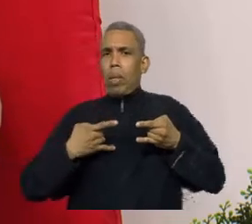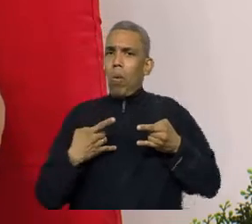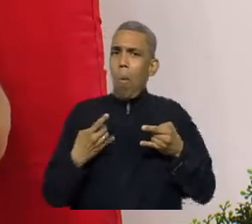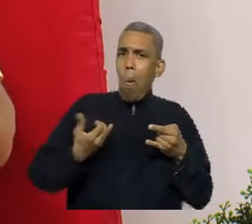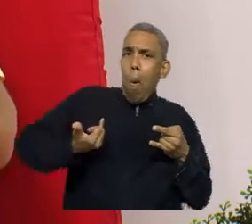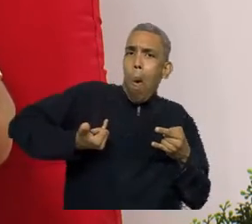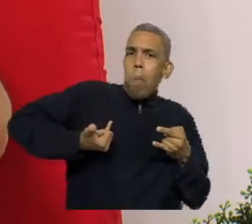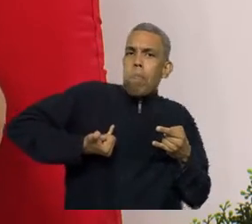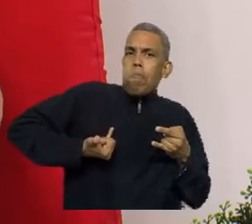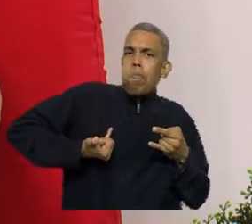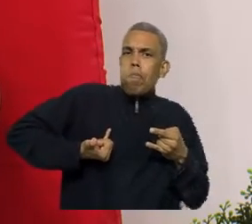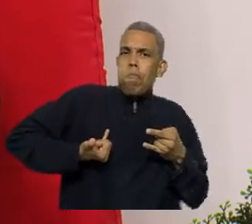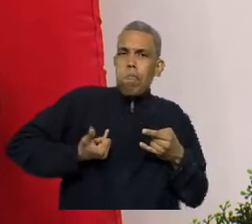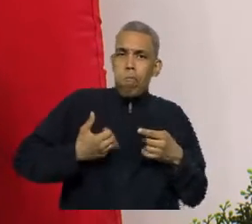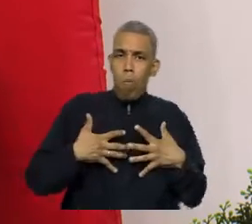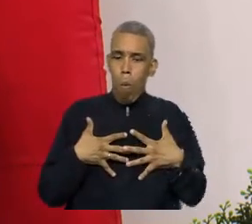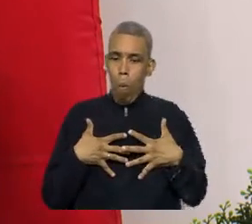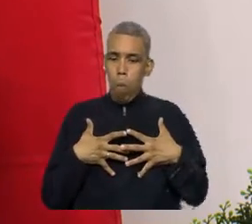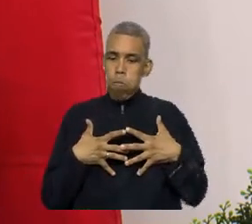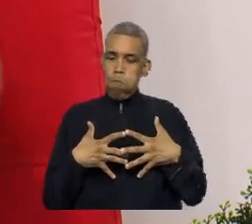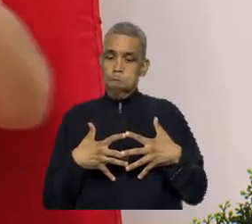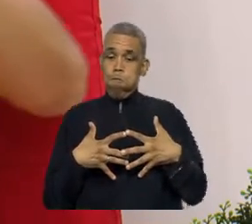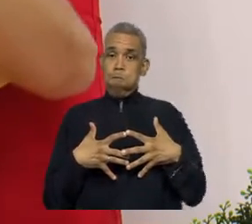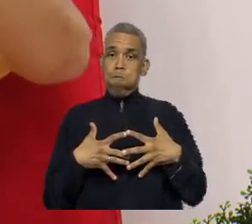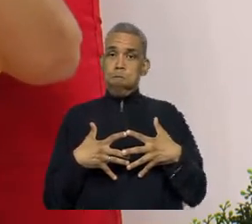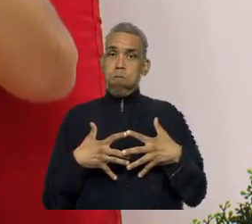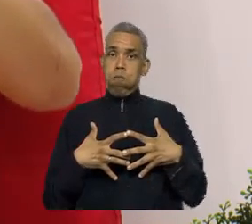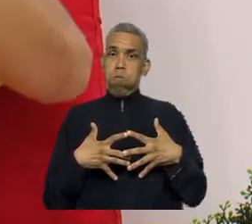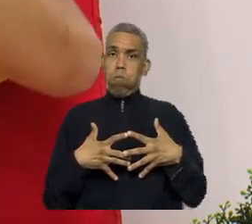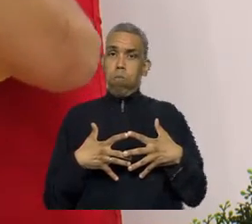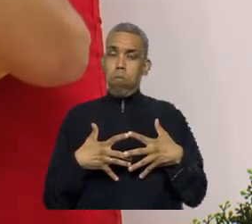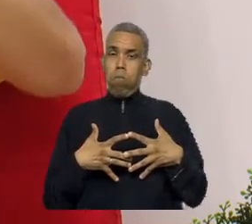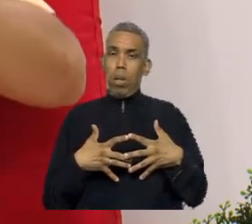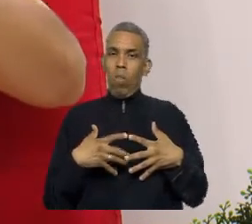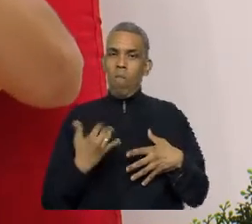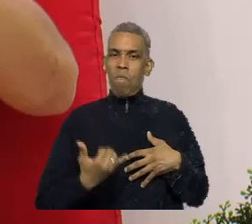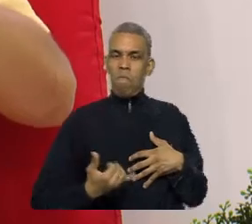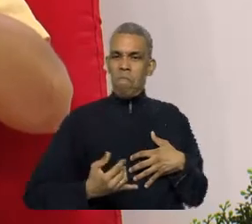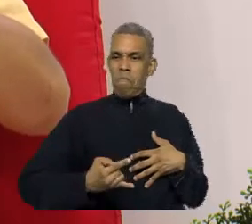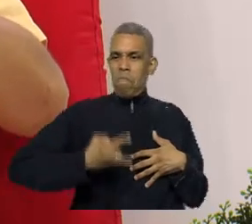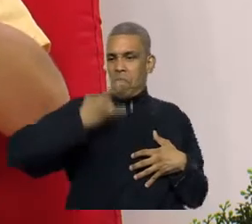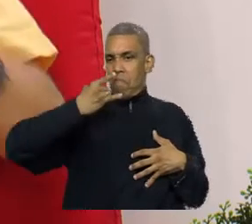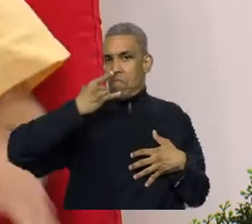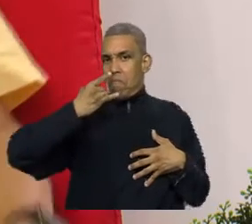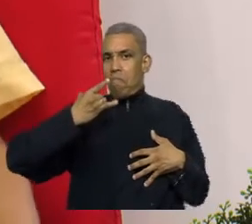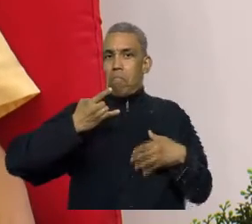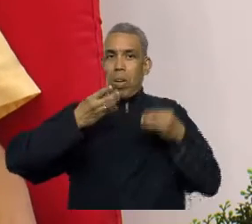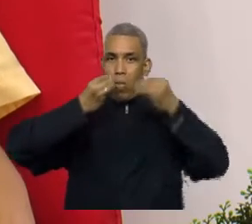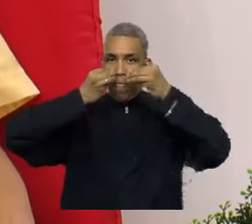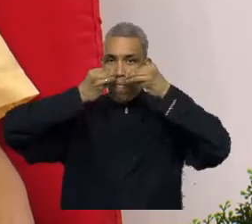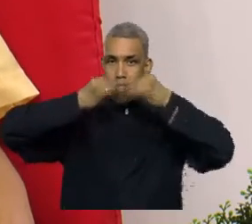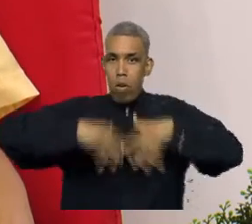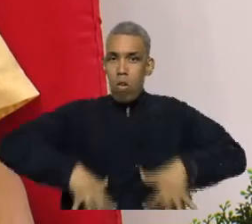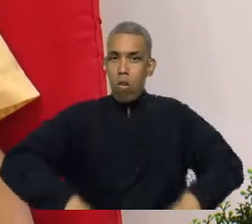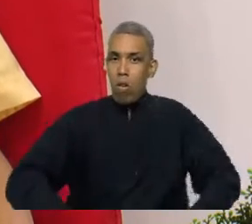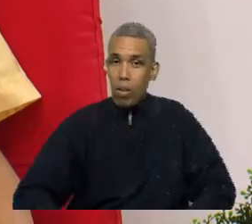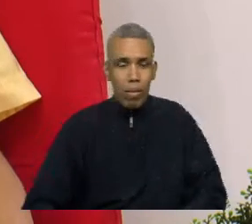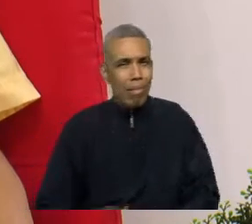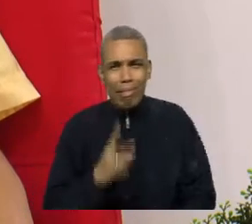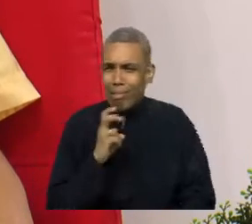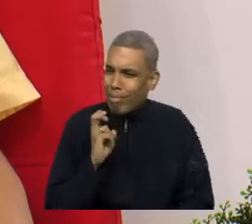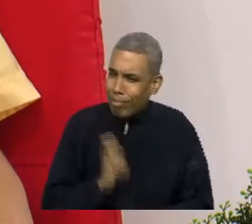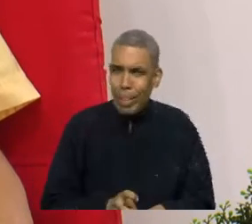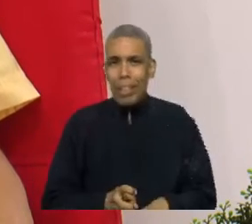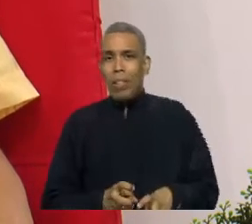torácica de manera anteroposterior se vaya creciendo. Entonces es un niño que se le ve un tórax muy abultado. Sí. Pero es porque